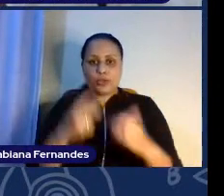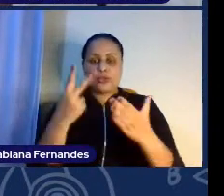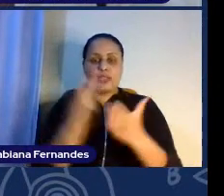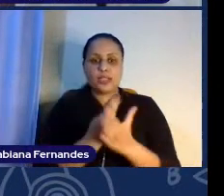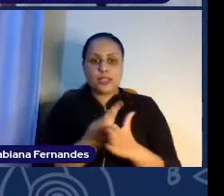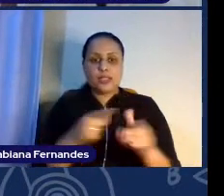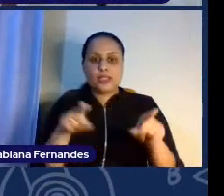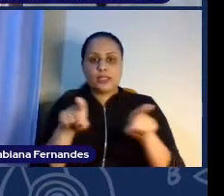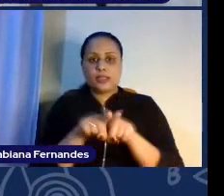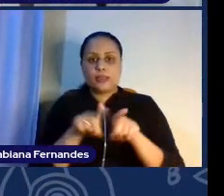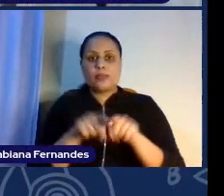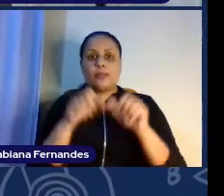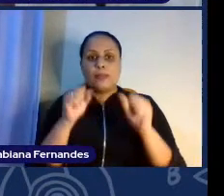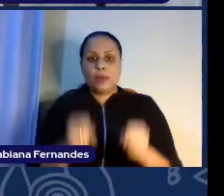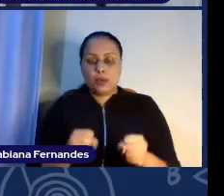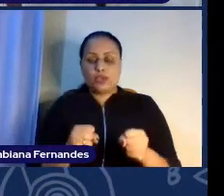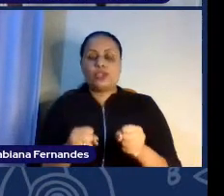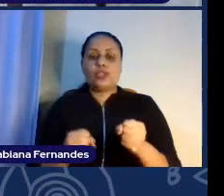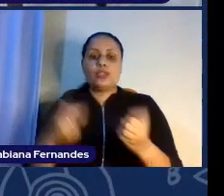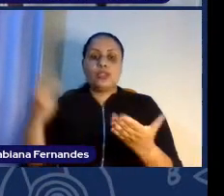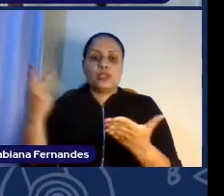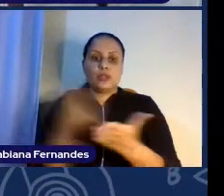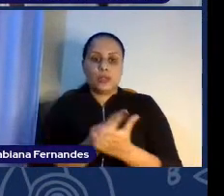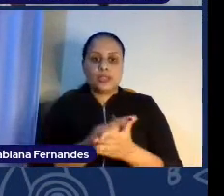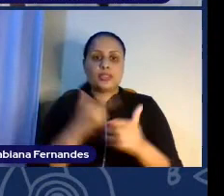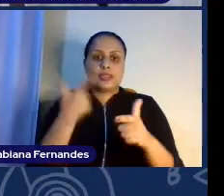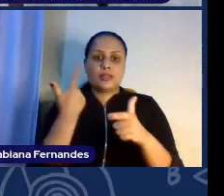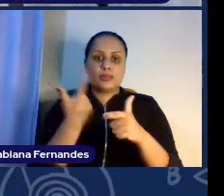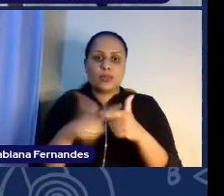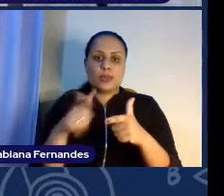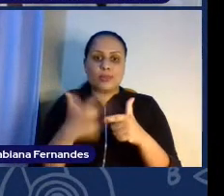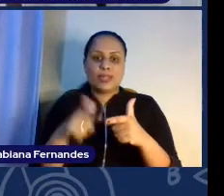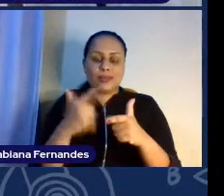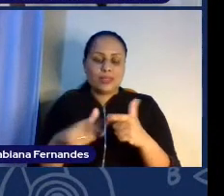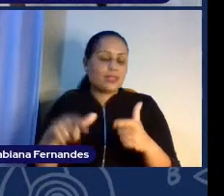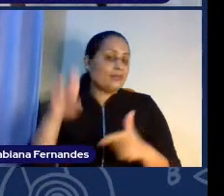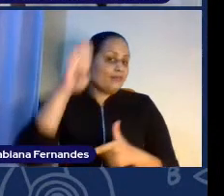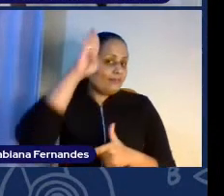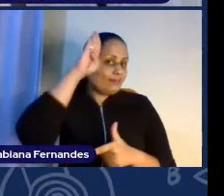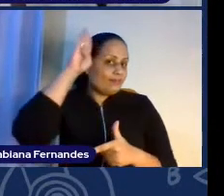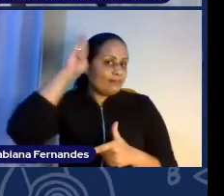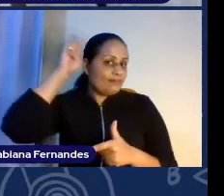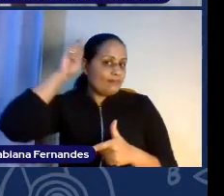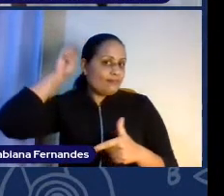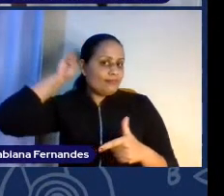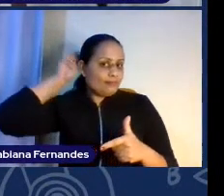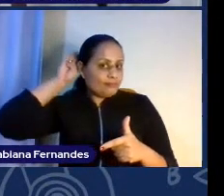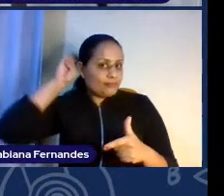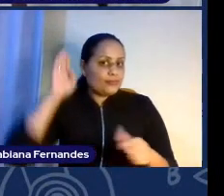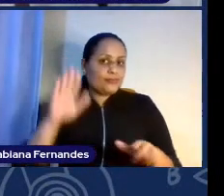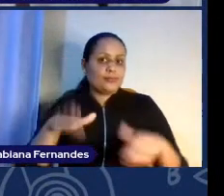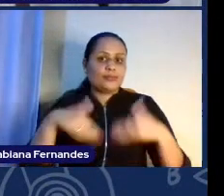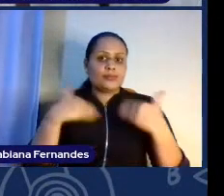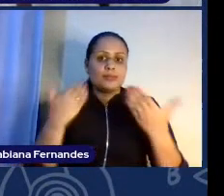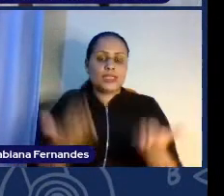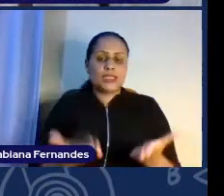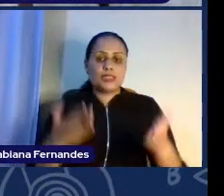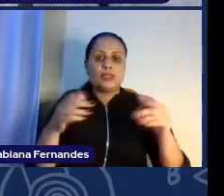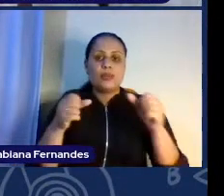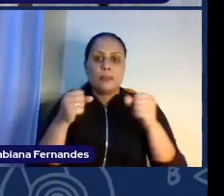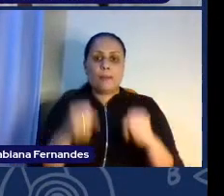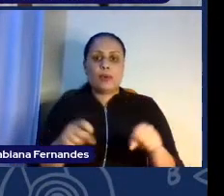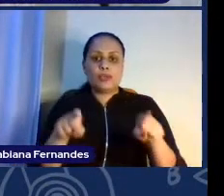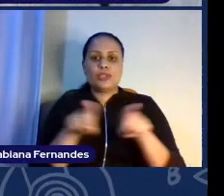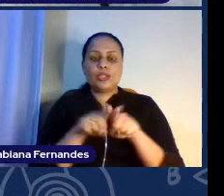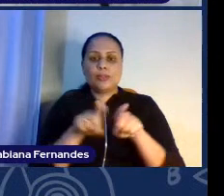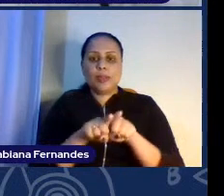pueden originar por problemas de la maduración cerebral, es decir, el cerebro no alcanzó a desarrollarse